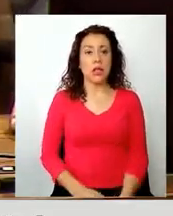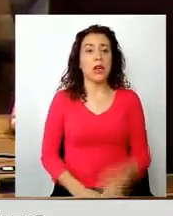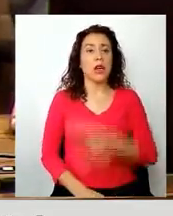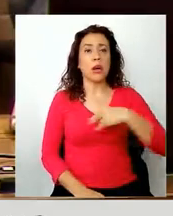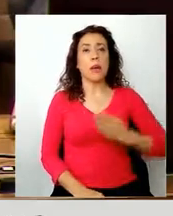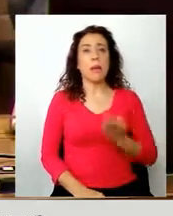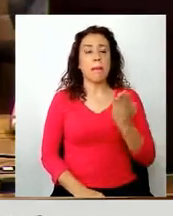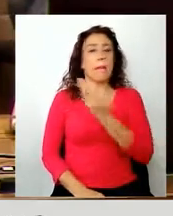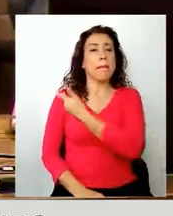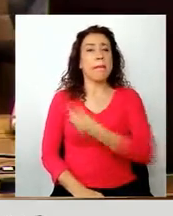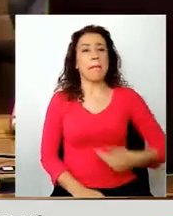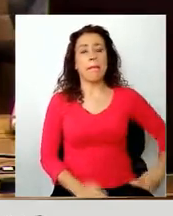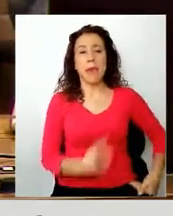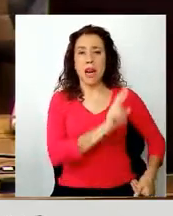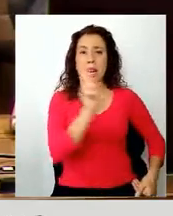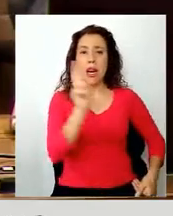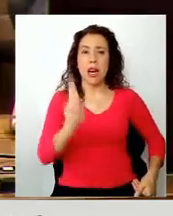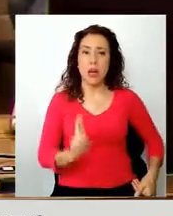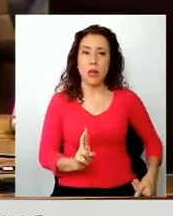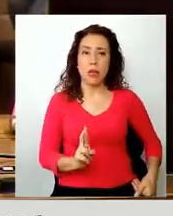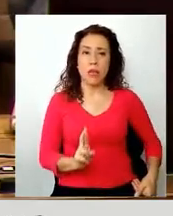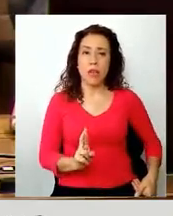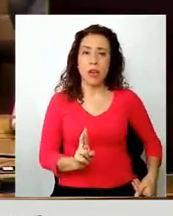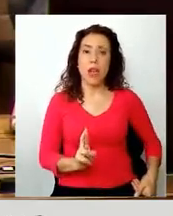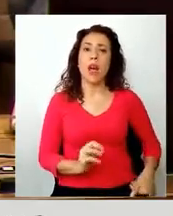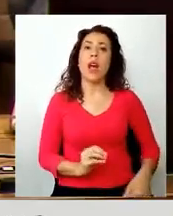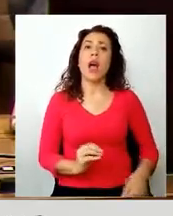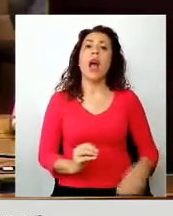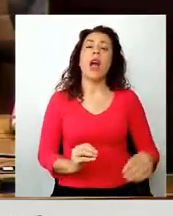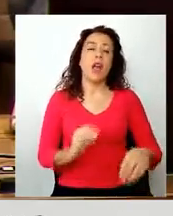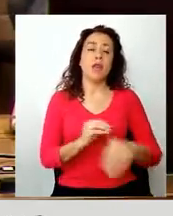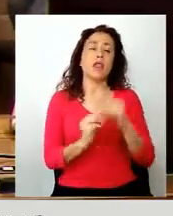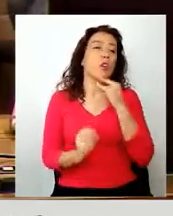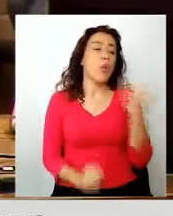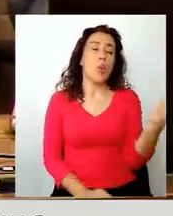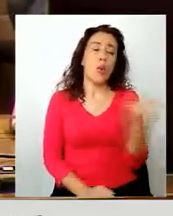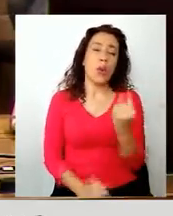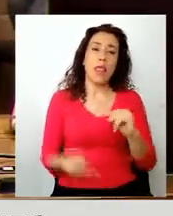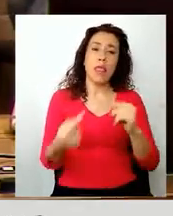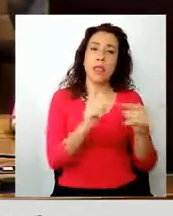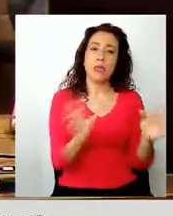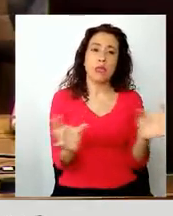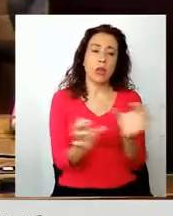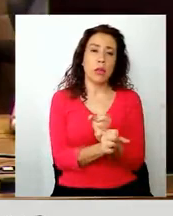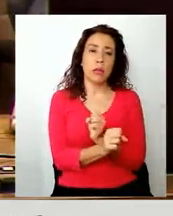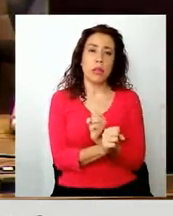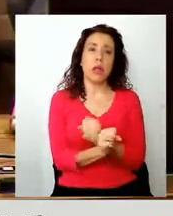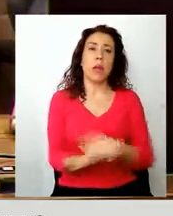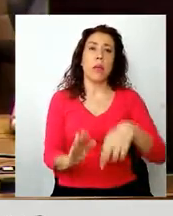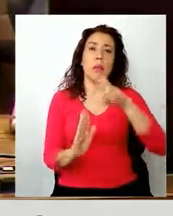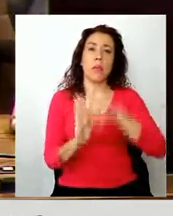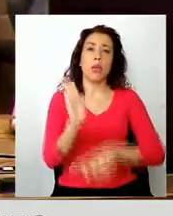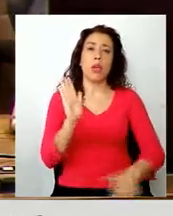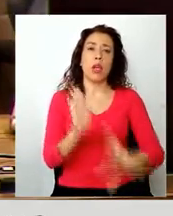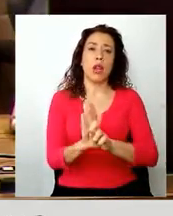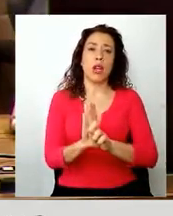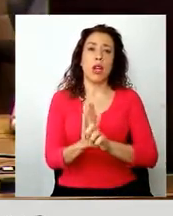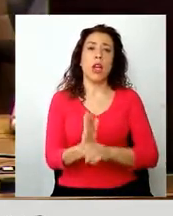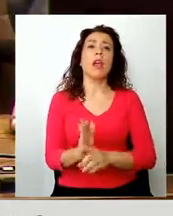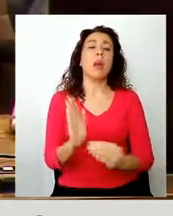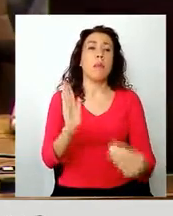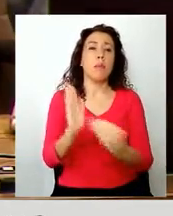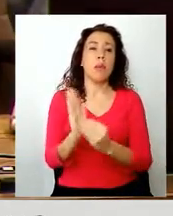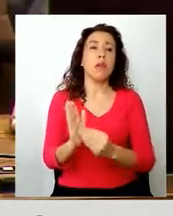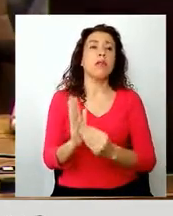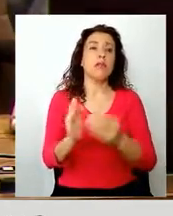de la república que haga presente la urgencia de discusión inmediata al proyecto de ley que proscribe tipifica y